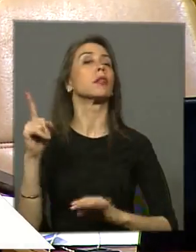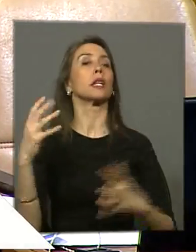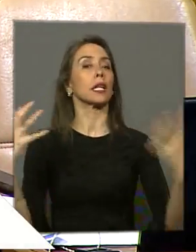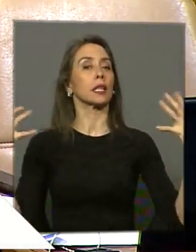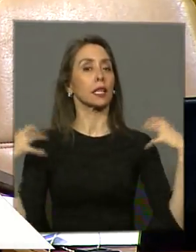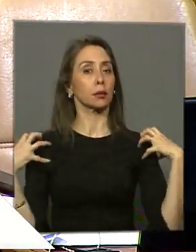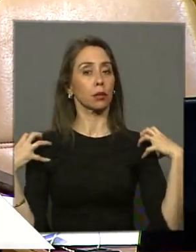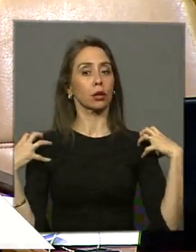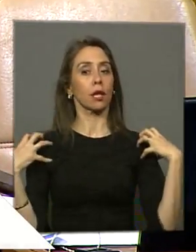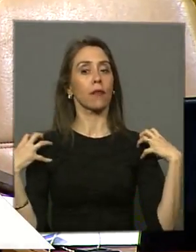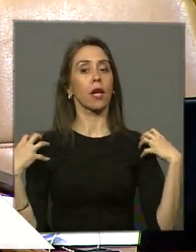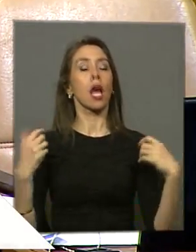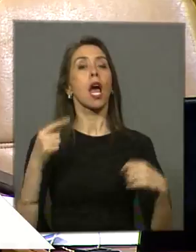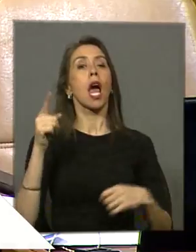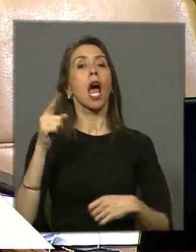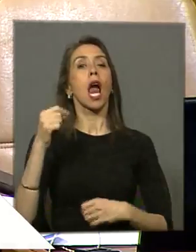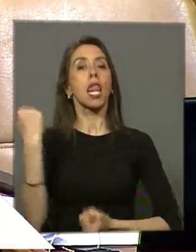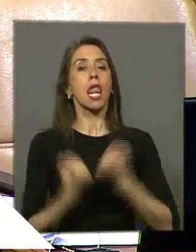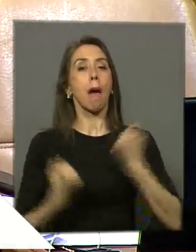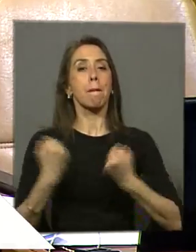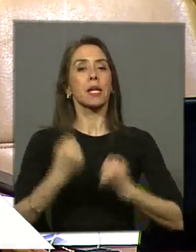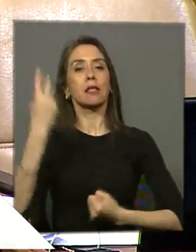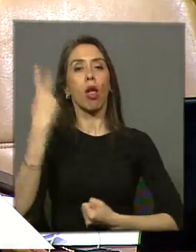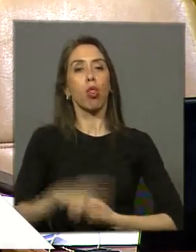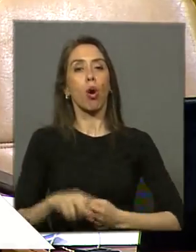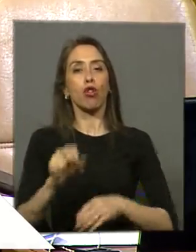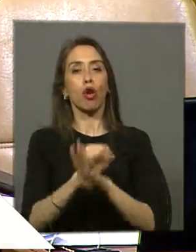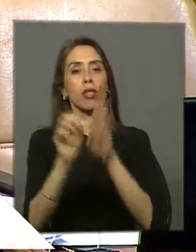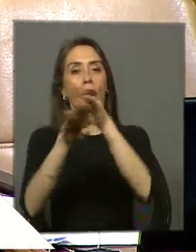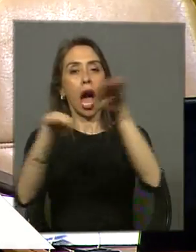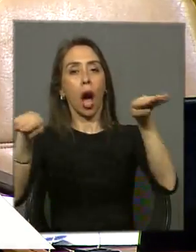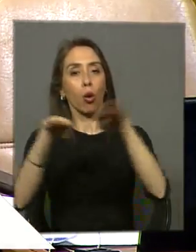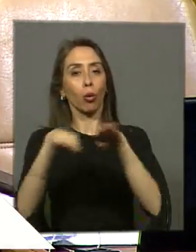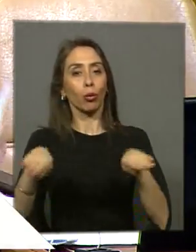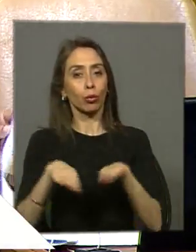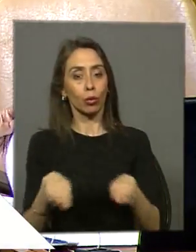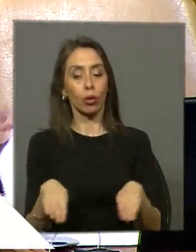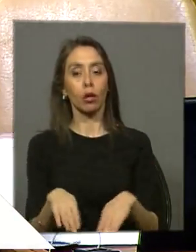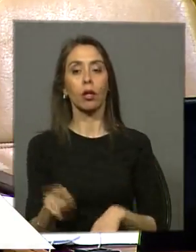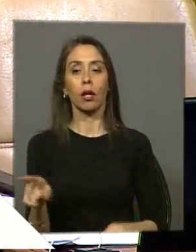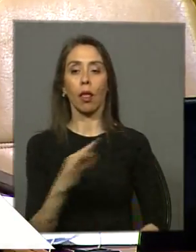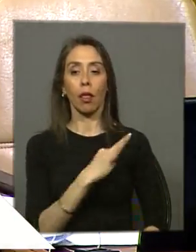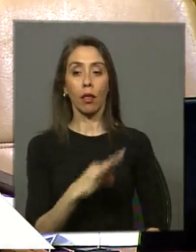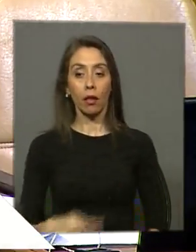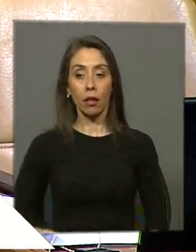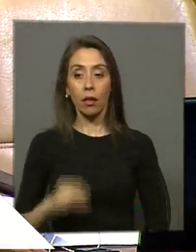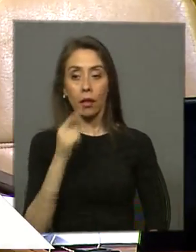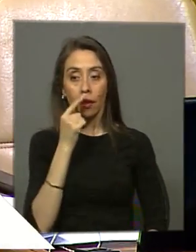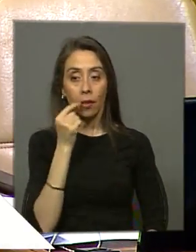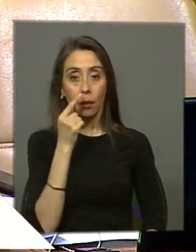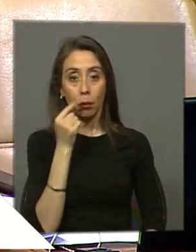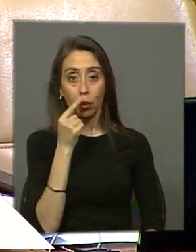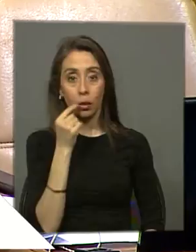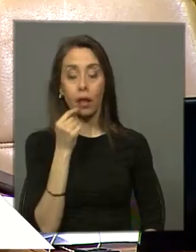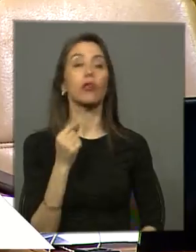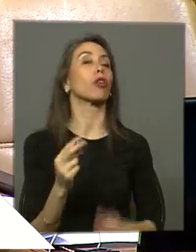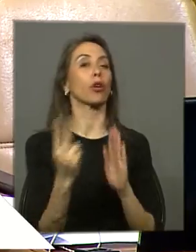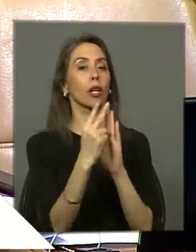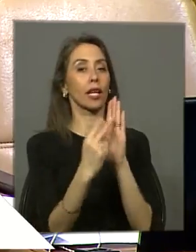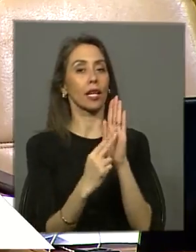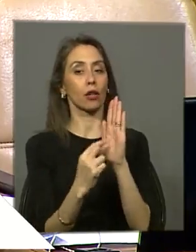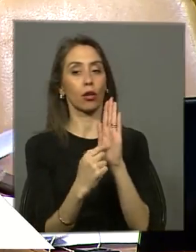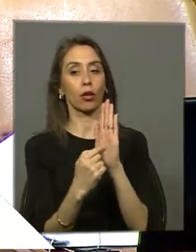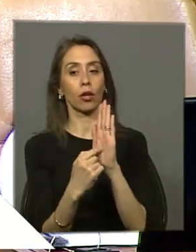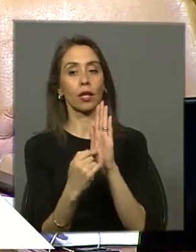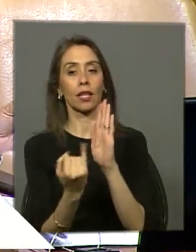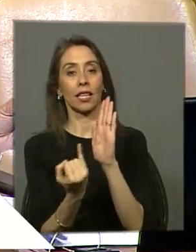dueños de estacionamientos el diputado leía un inciso que está